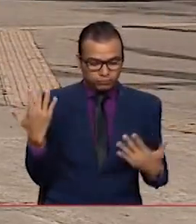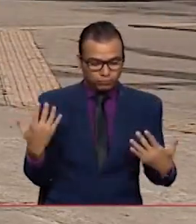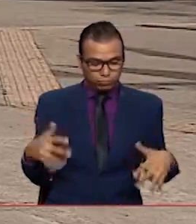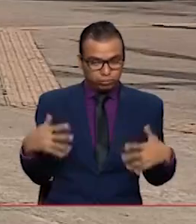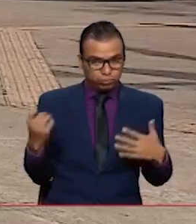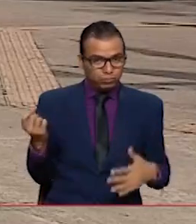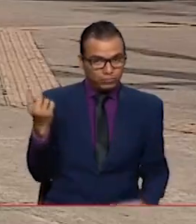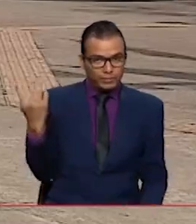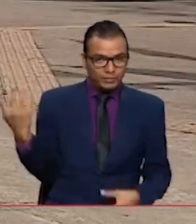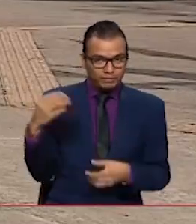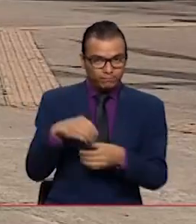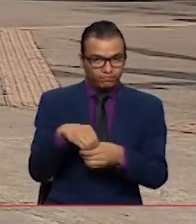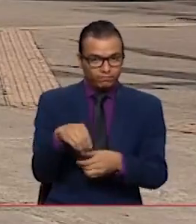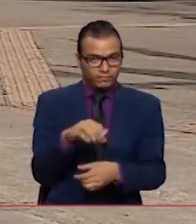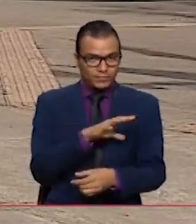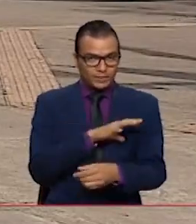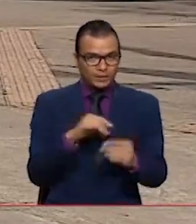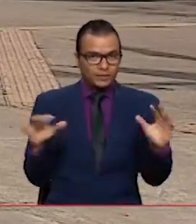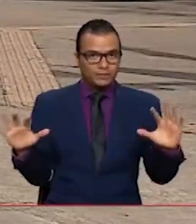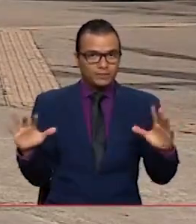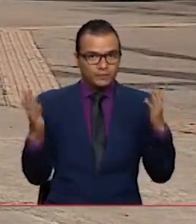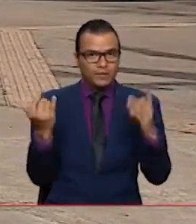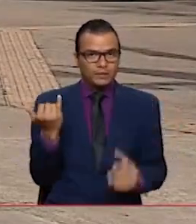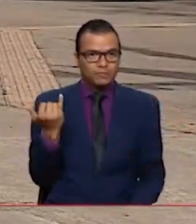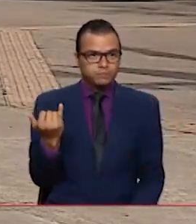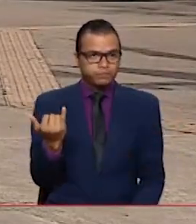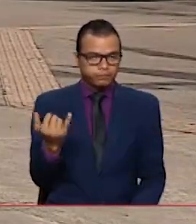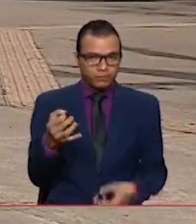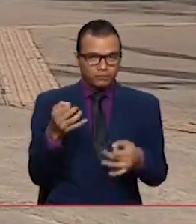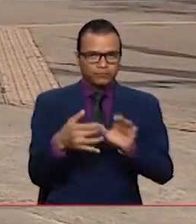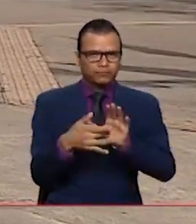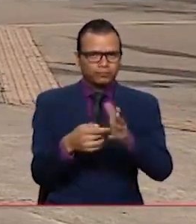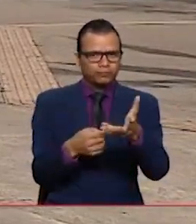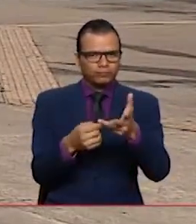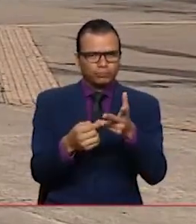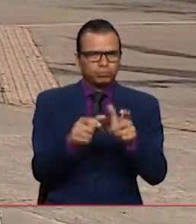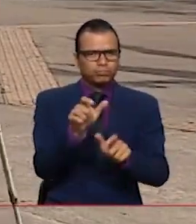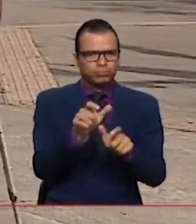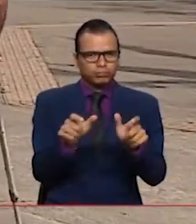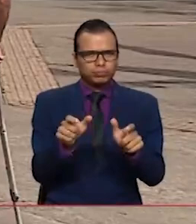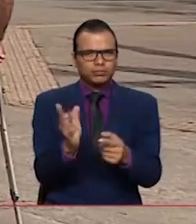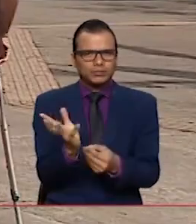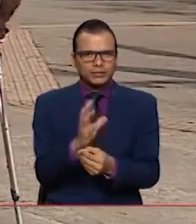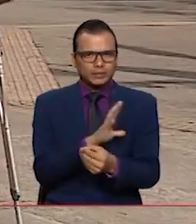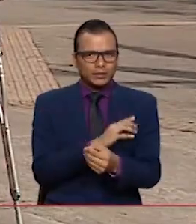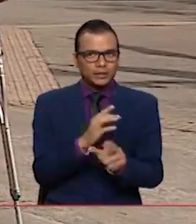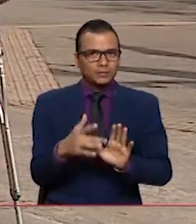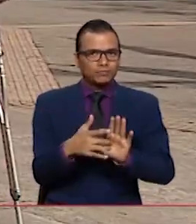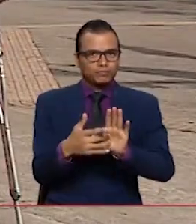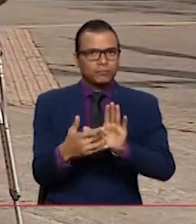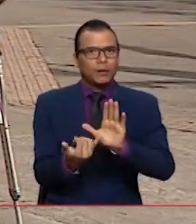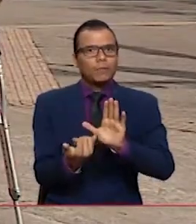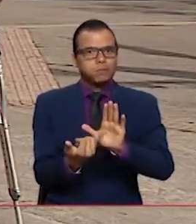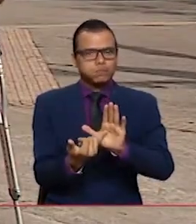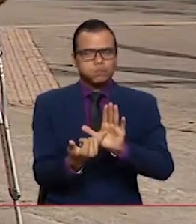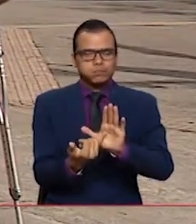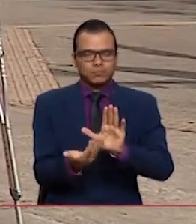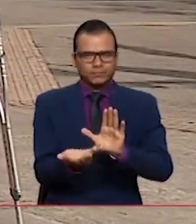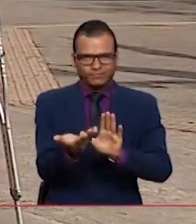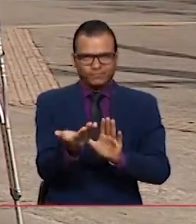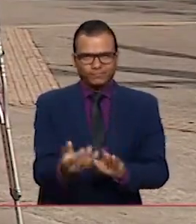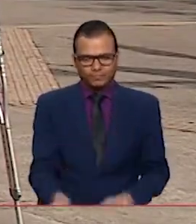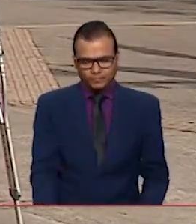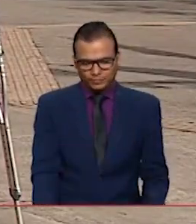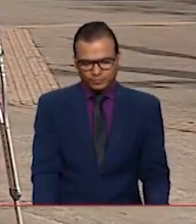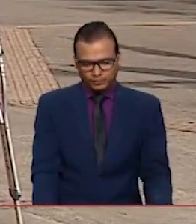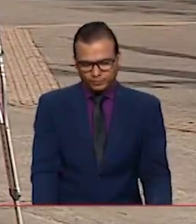realiza por primera vez en esta versión número 66 de la Feria de Cali y trae lo mejor de los artistas de nuestra ciudad y del país. Aquí están los detalles